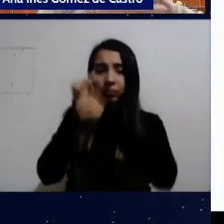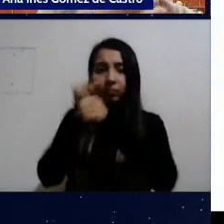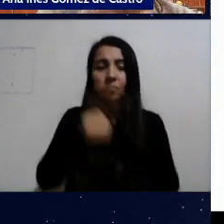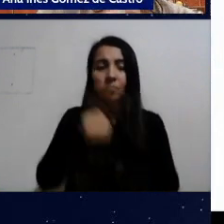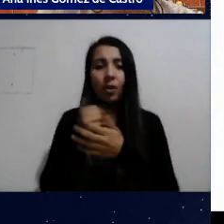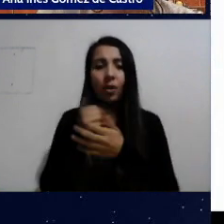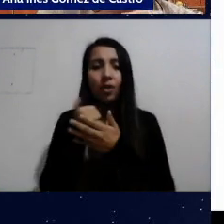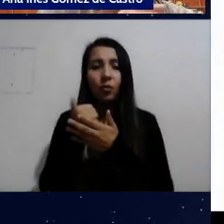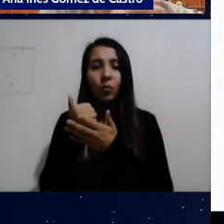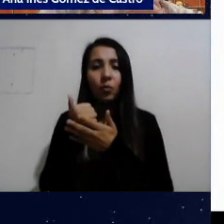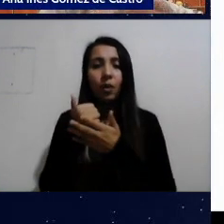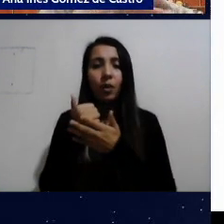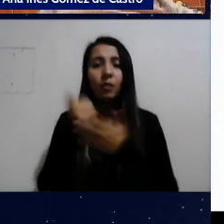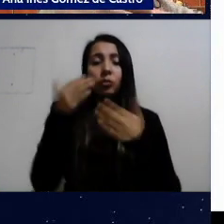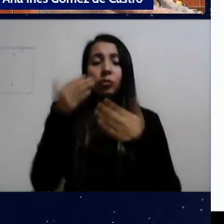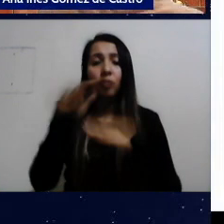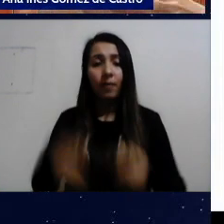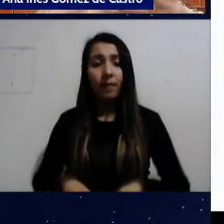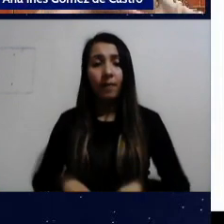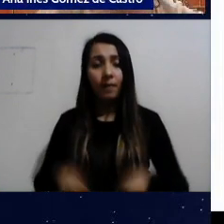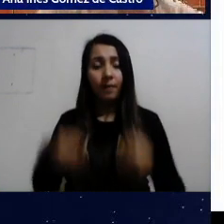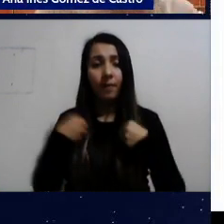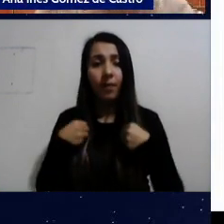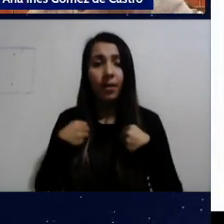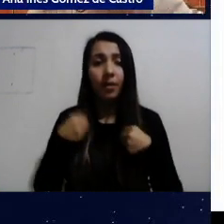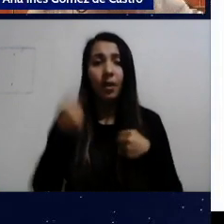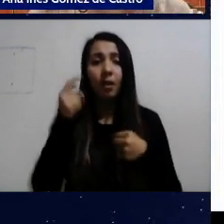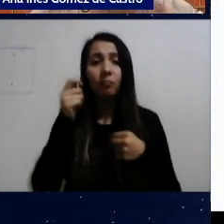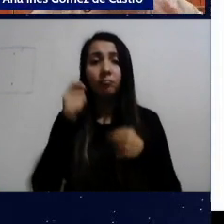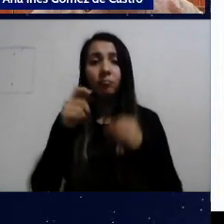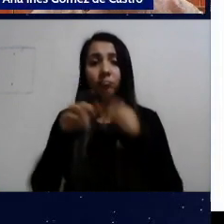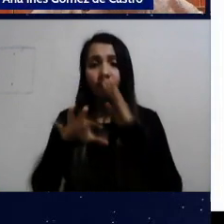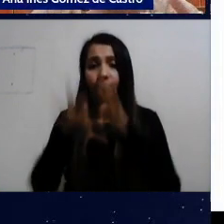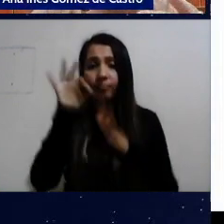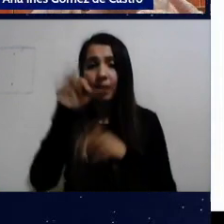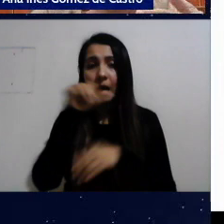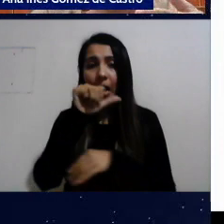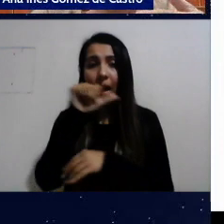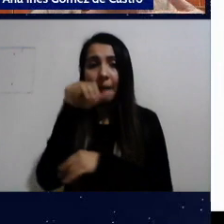en la detección de los aminoácidos y en estudiar cómo se forman